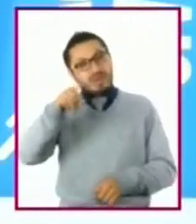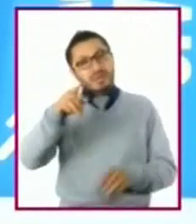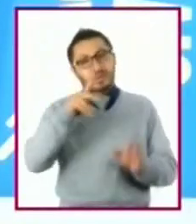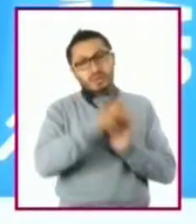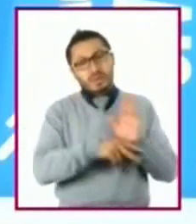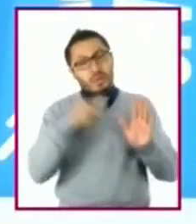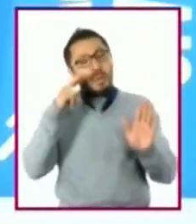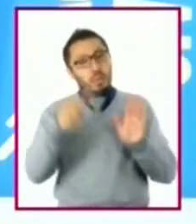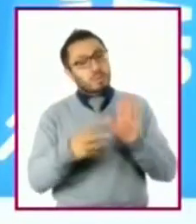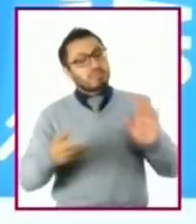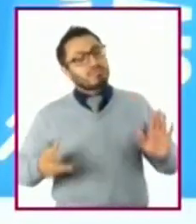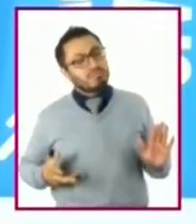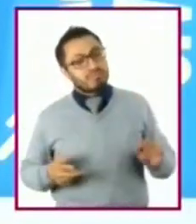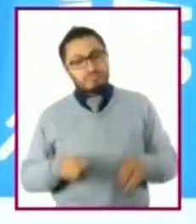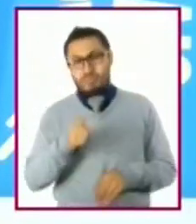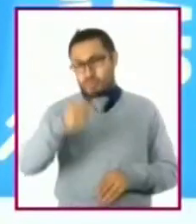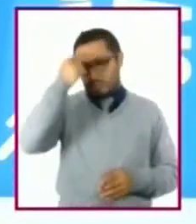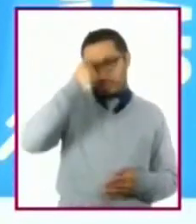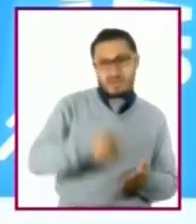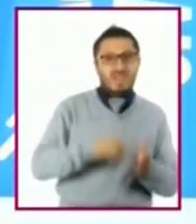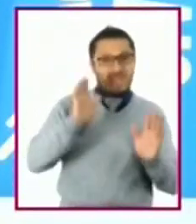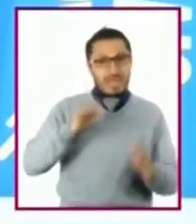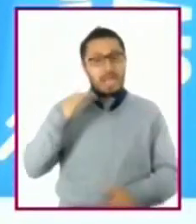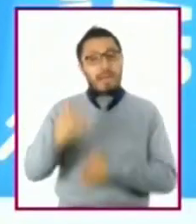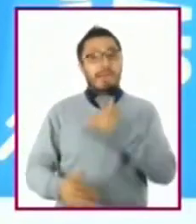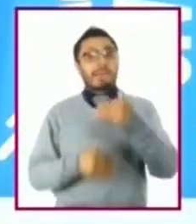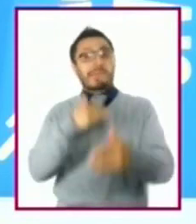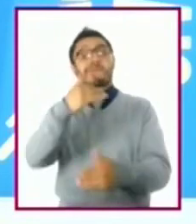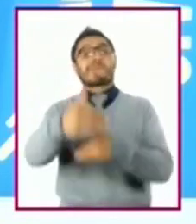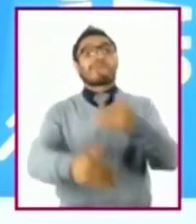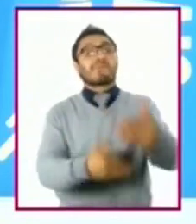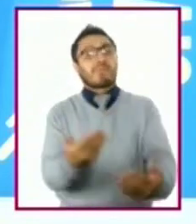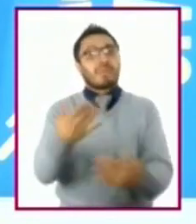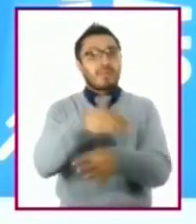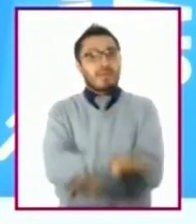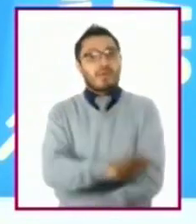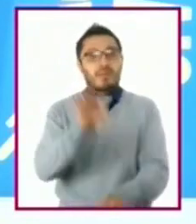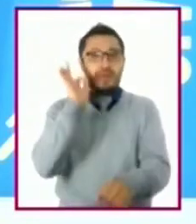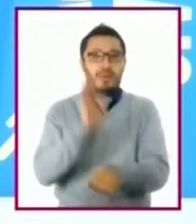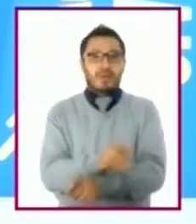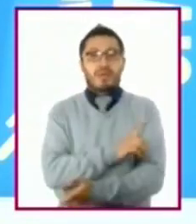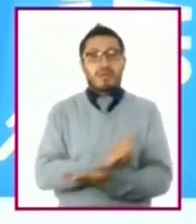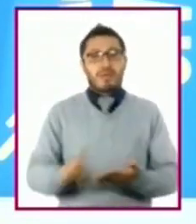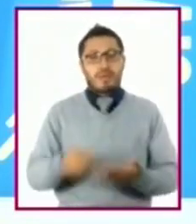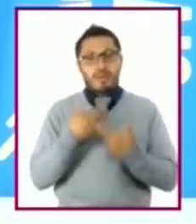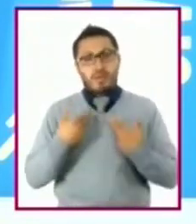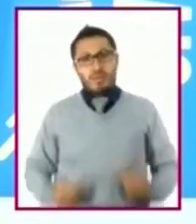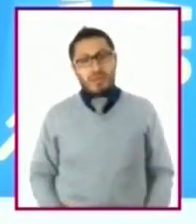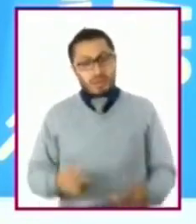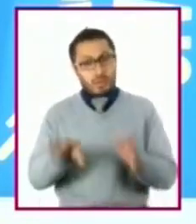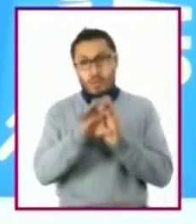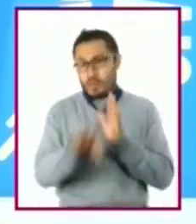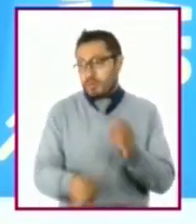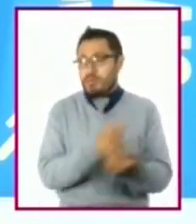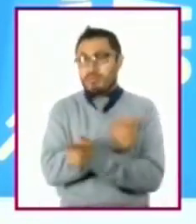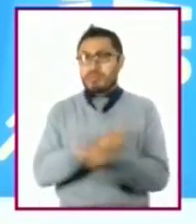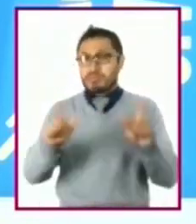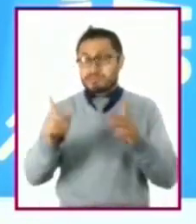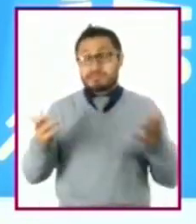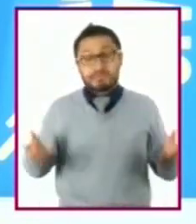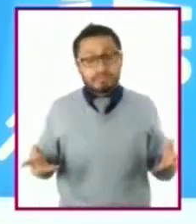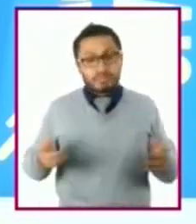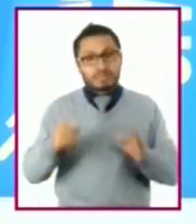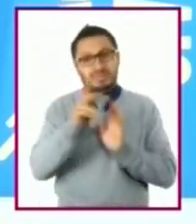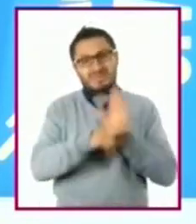video? ¿Consideran que ha habido avances en favor de los derechos humanos, entre estos las libertades? En el